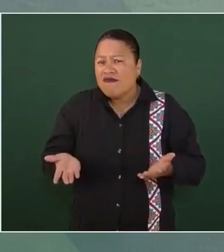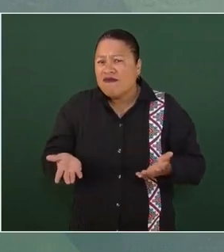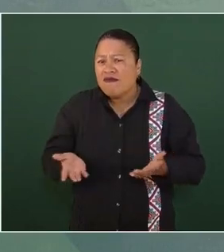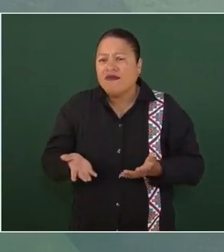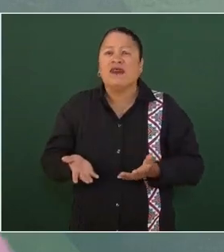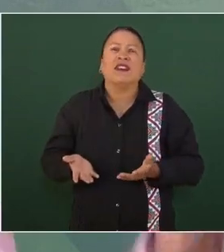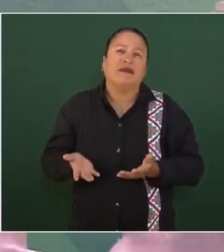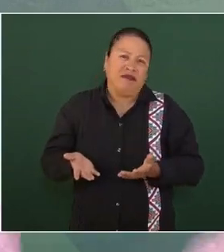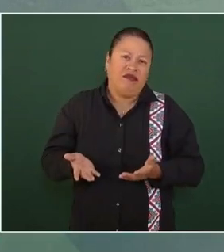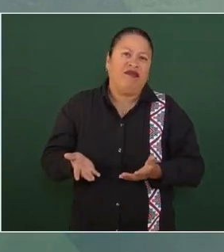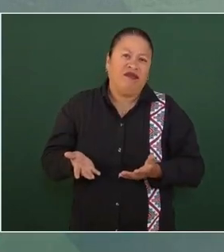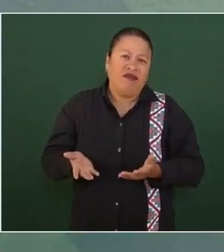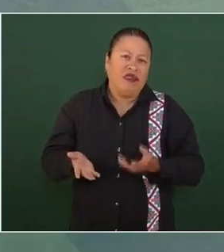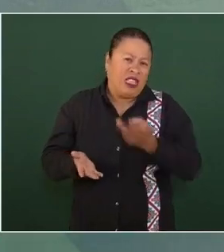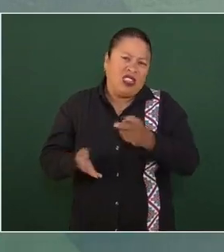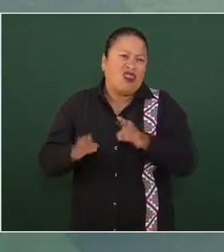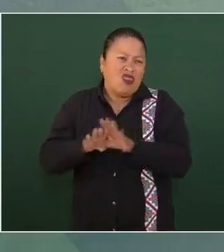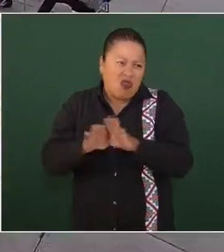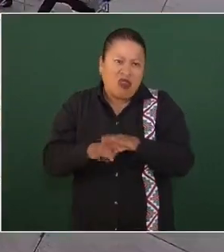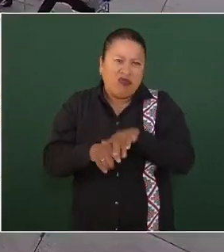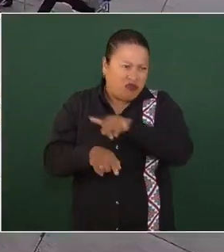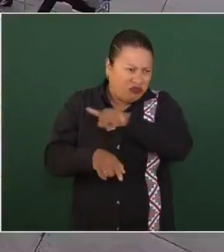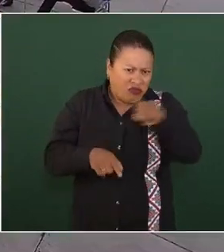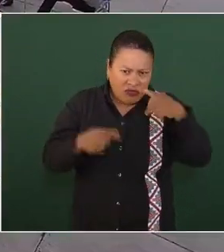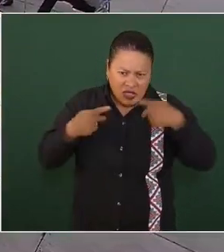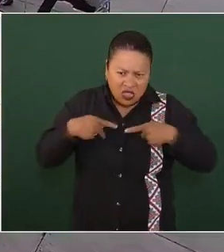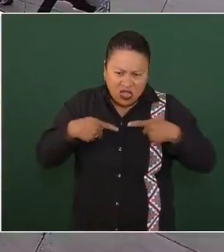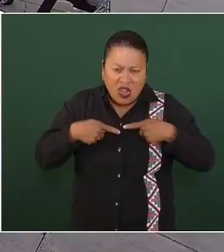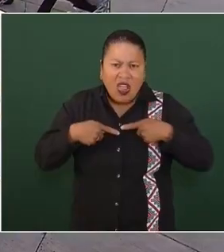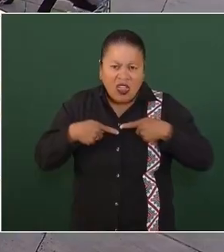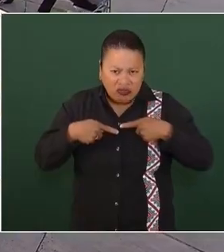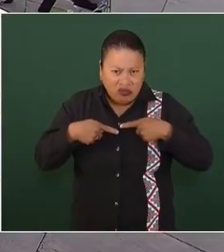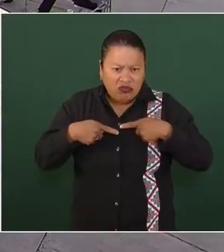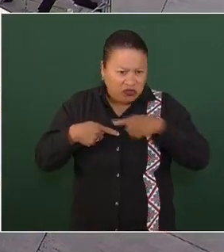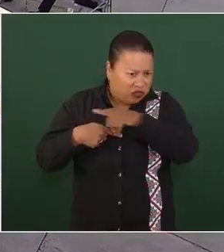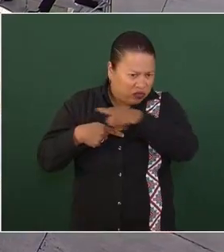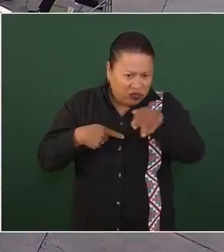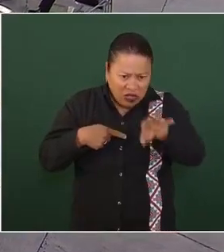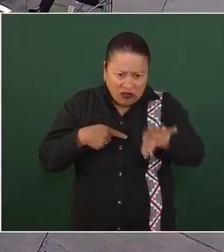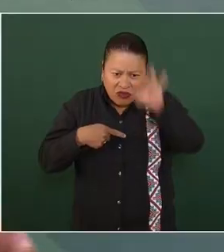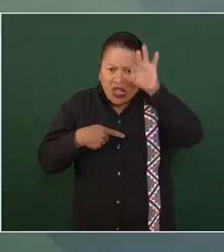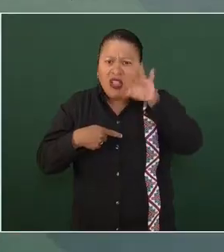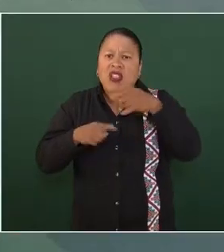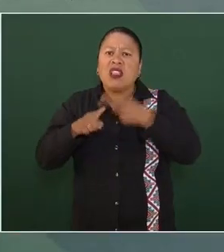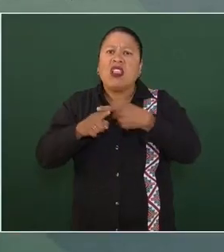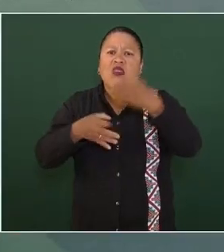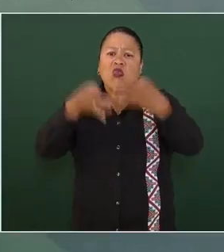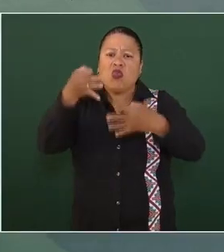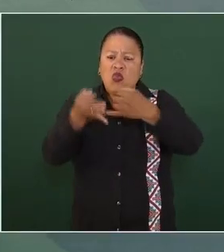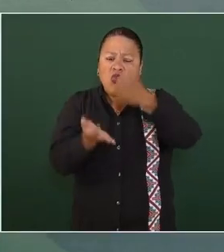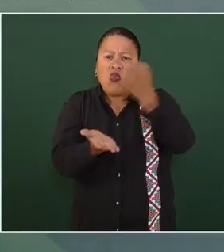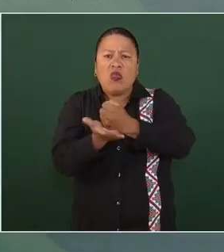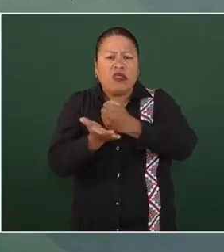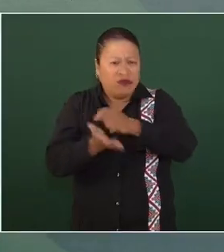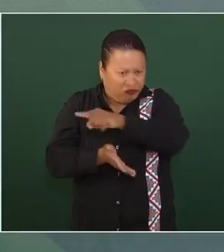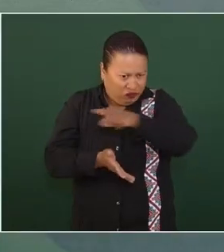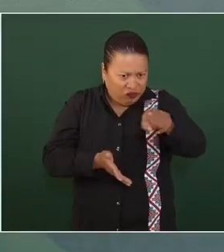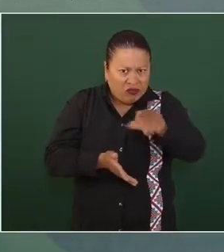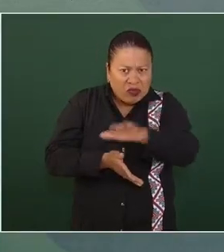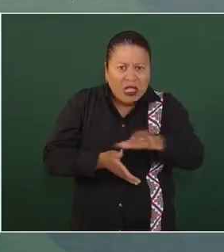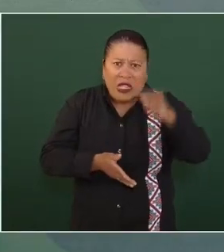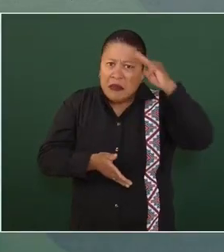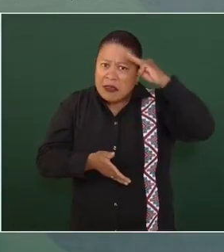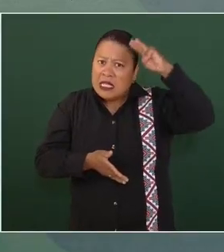pues con el método democrático que el pueblo elija a los jueces, a los